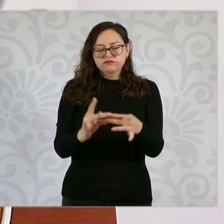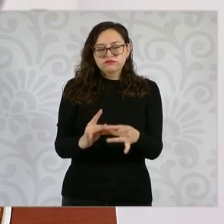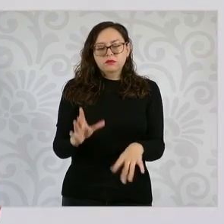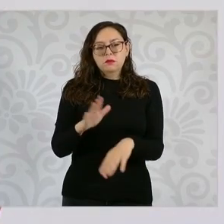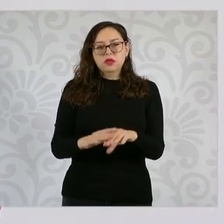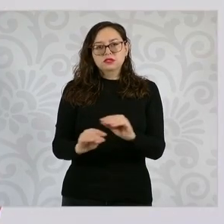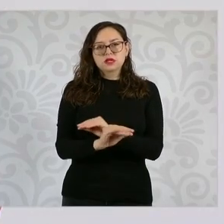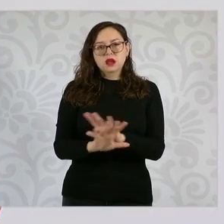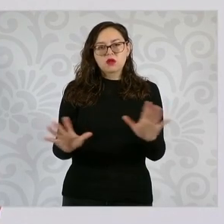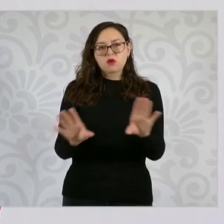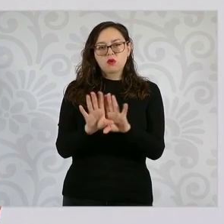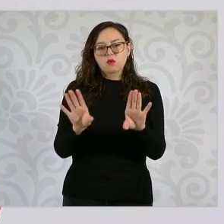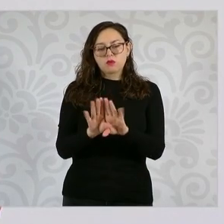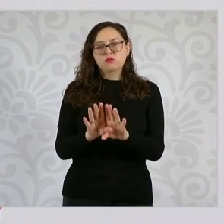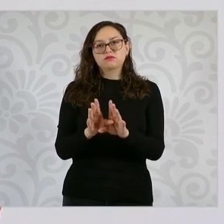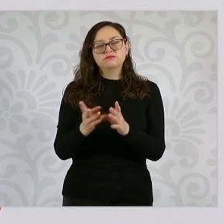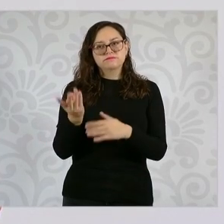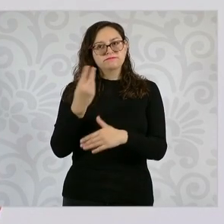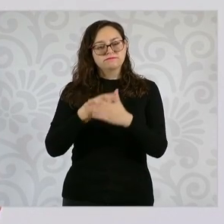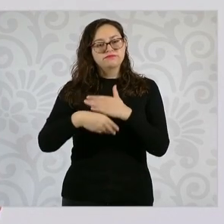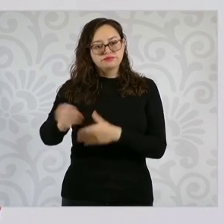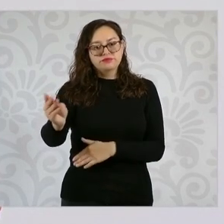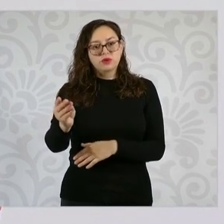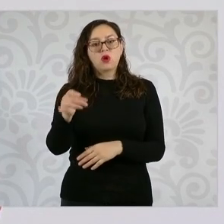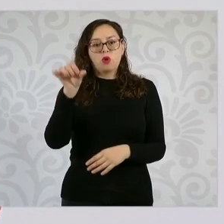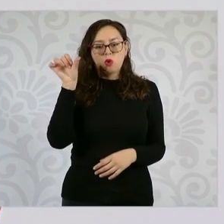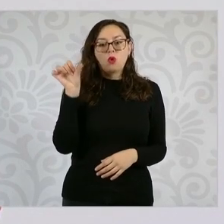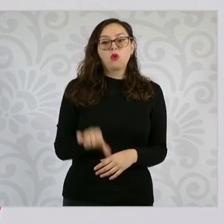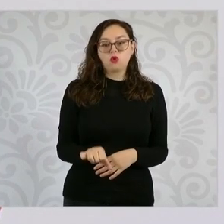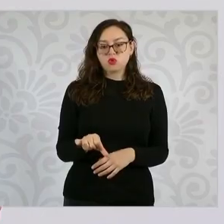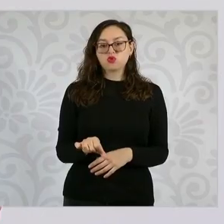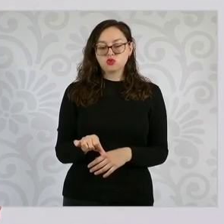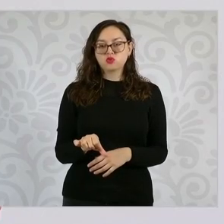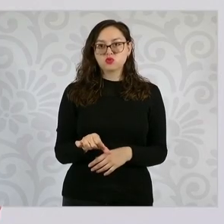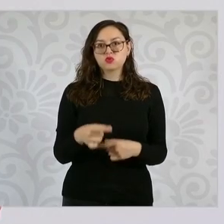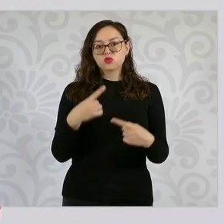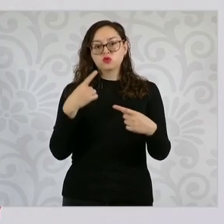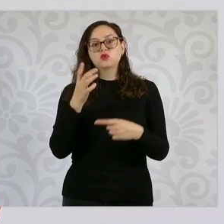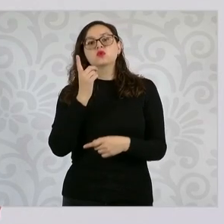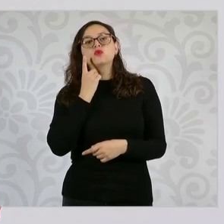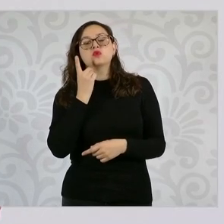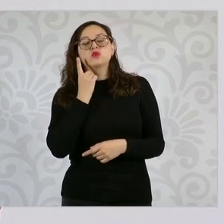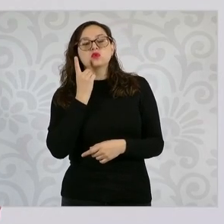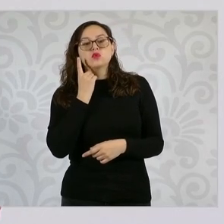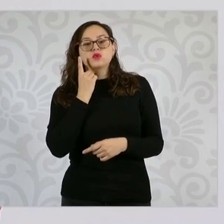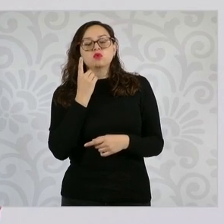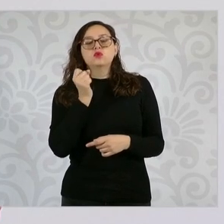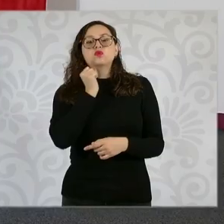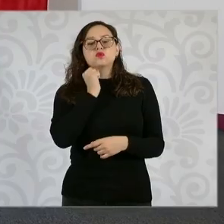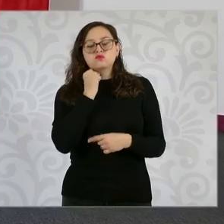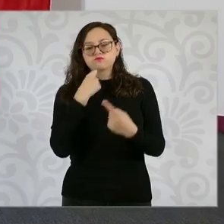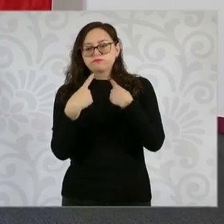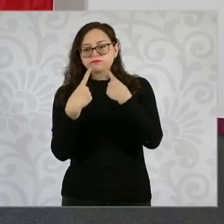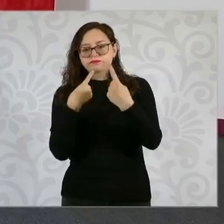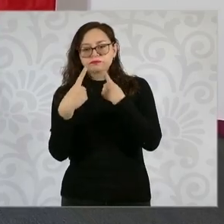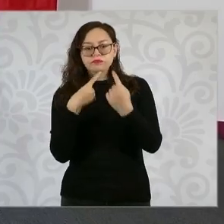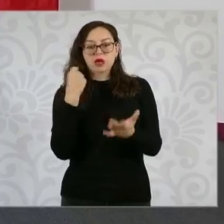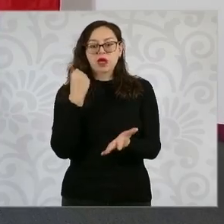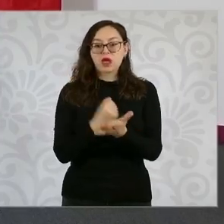se desarrolla la elección. Entonces, están enviando el día de hoy para su aprobación en Cámara de Diputados y Cámara de